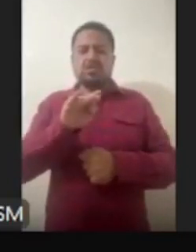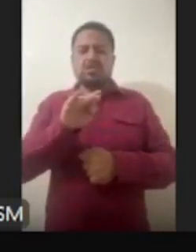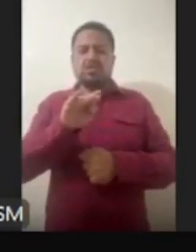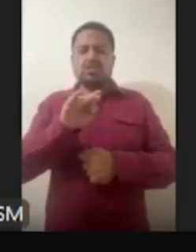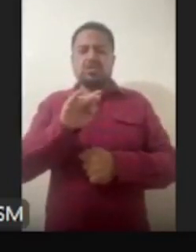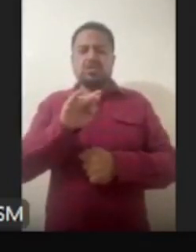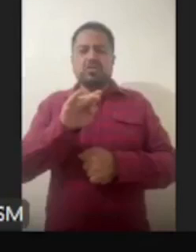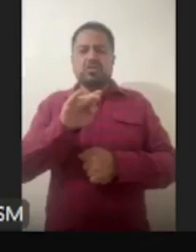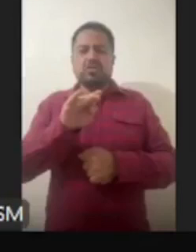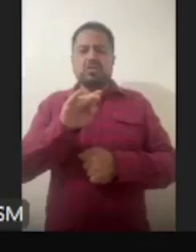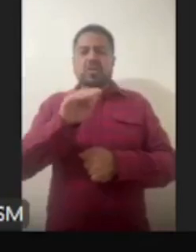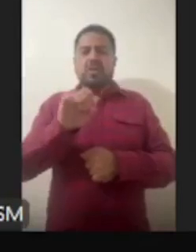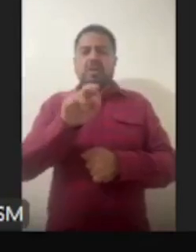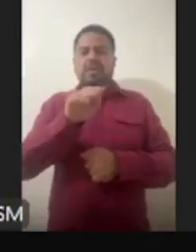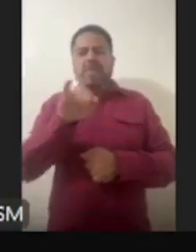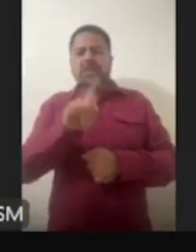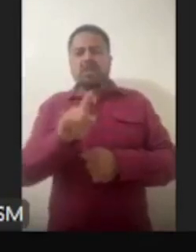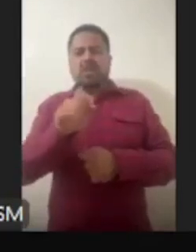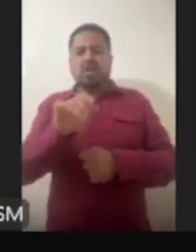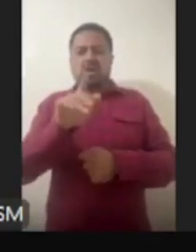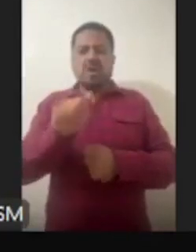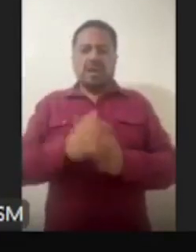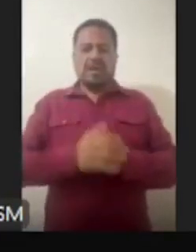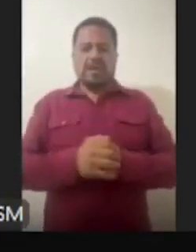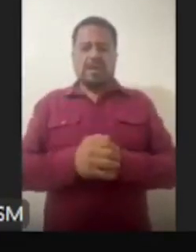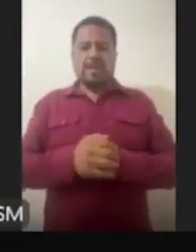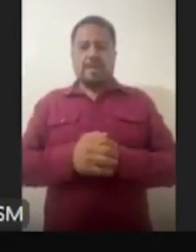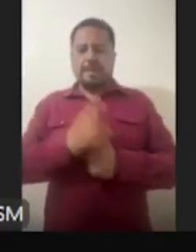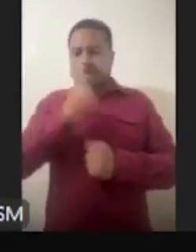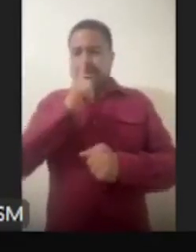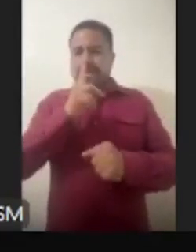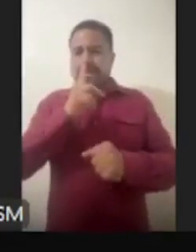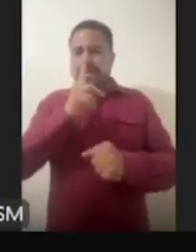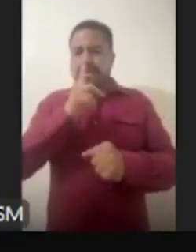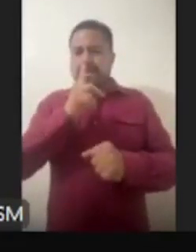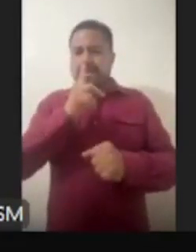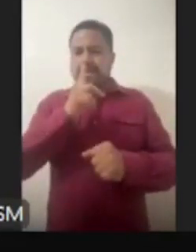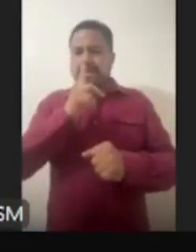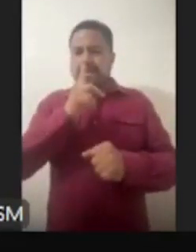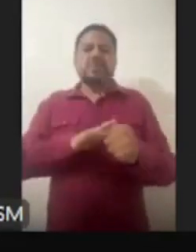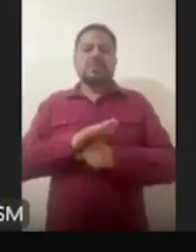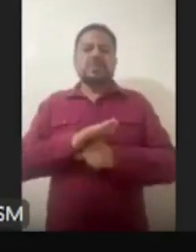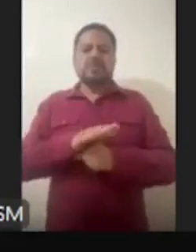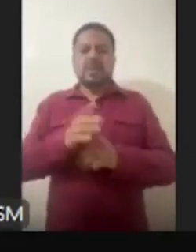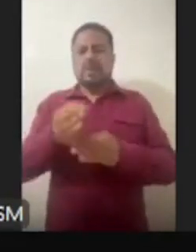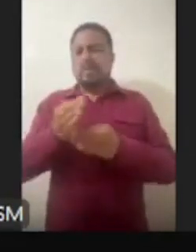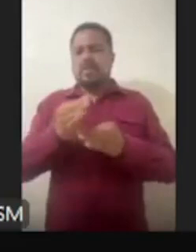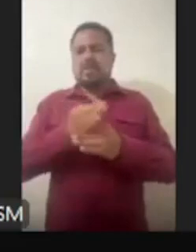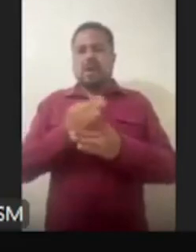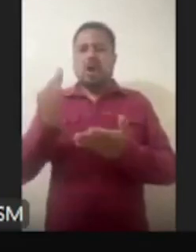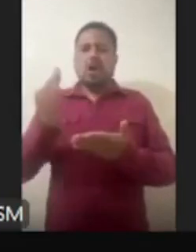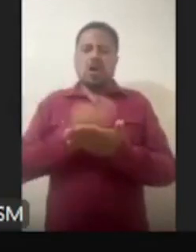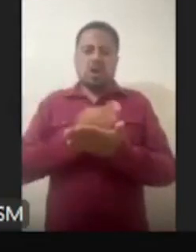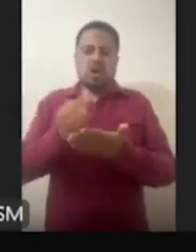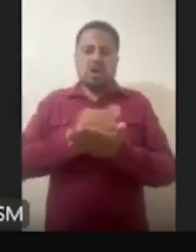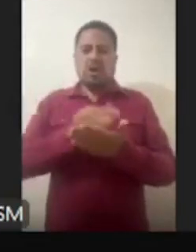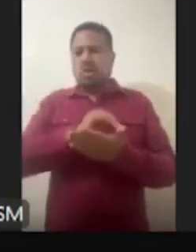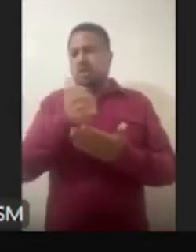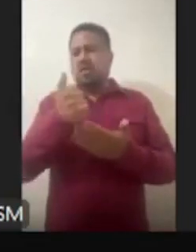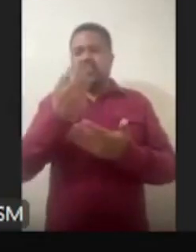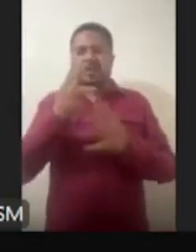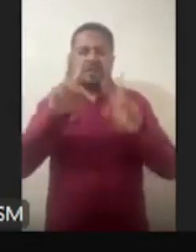Alberto. La autoridad responsable es Morena. En los siguientes 3 asuntos, los actores son Nelson García Morales y